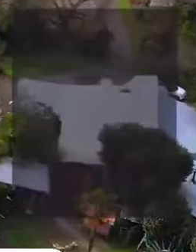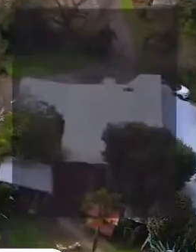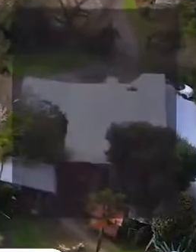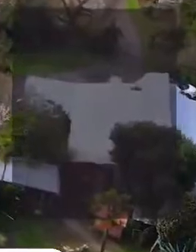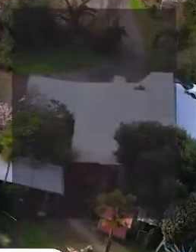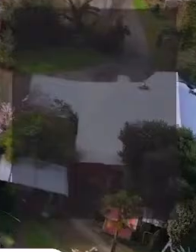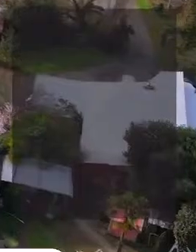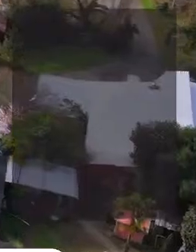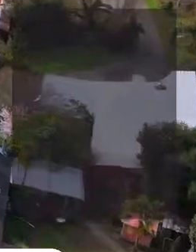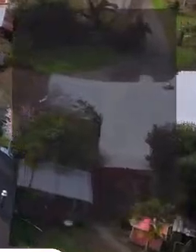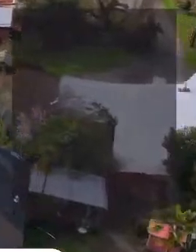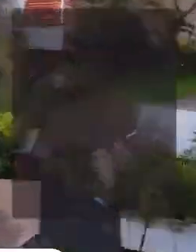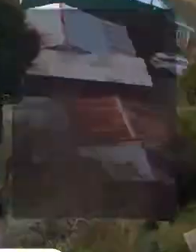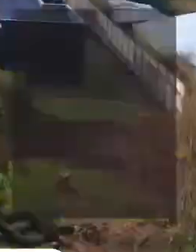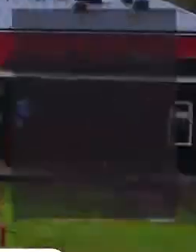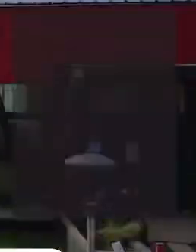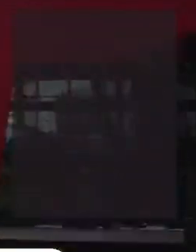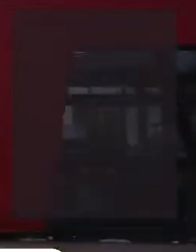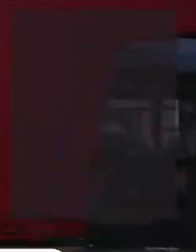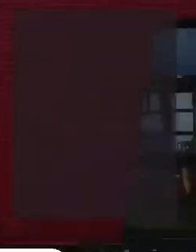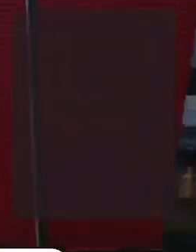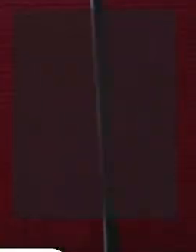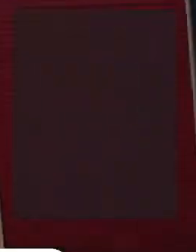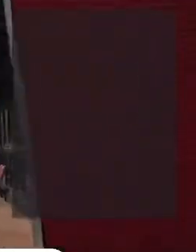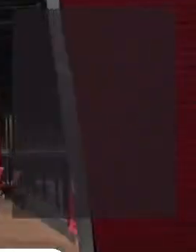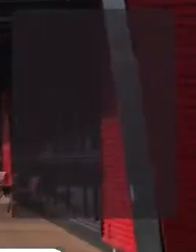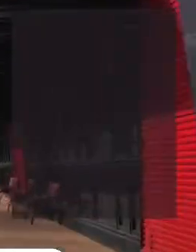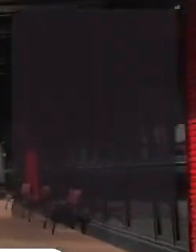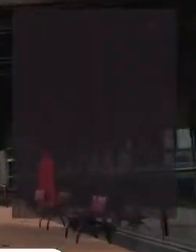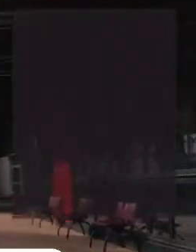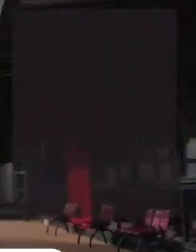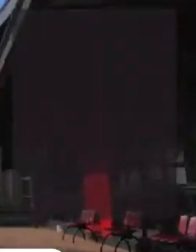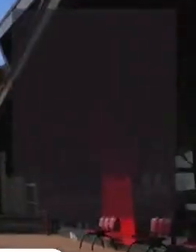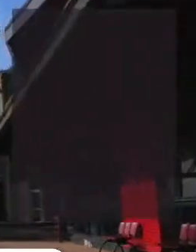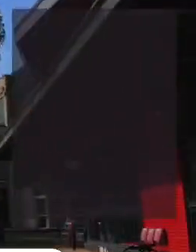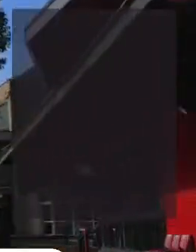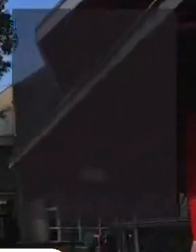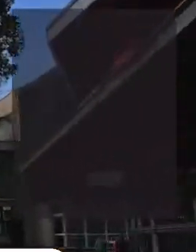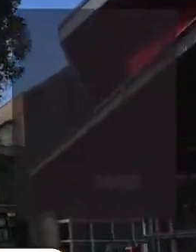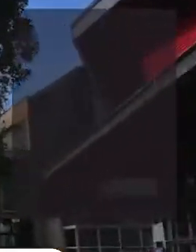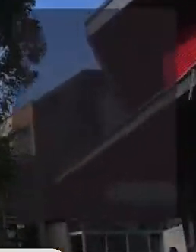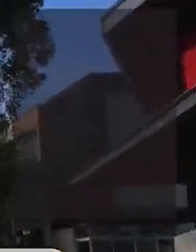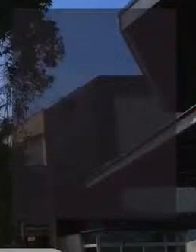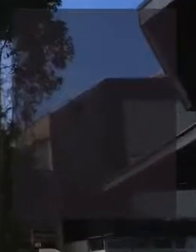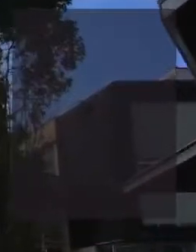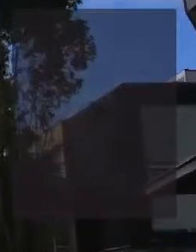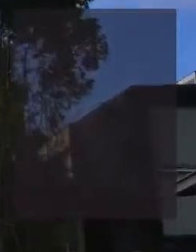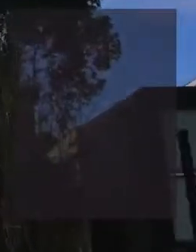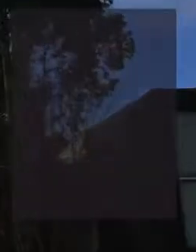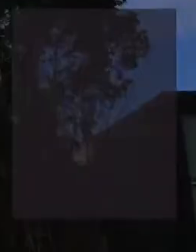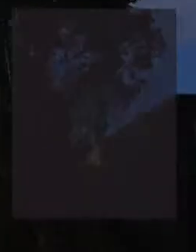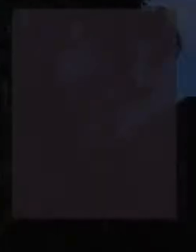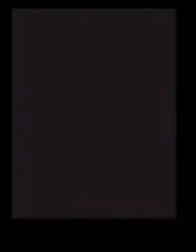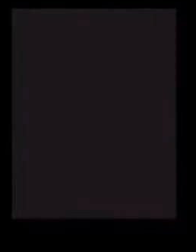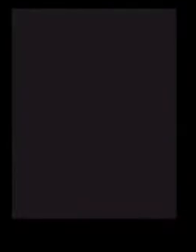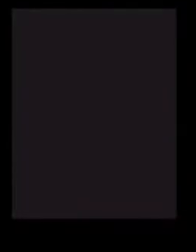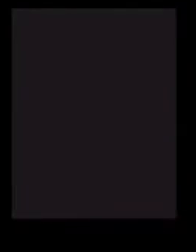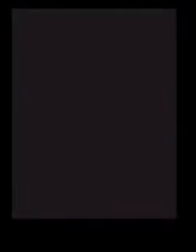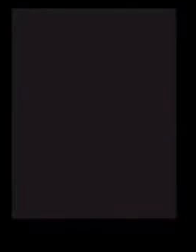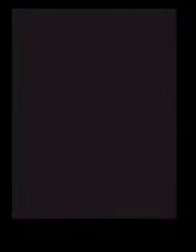lugar donde descubrir tu máximo potencial, la Universidad Austral de Chile es tu elección.